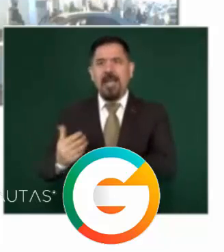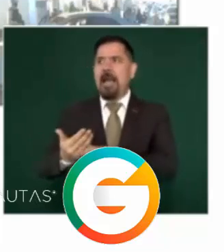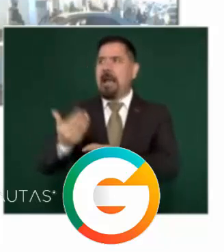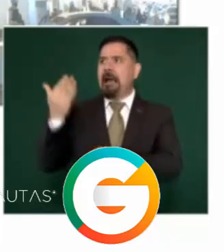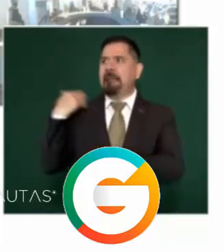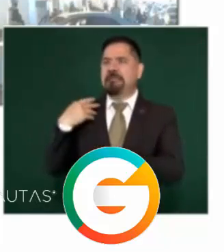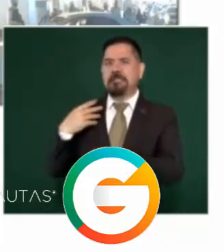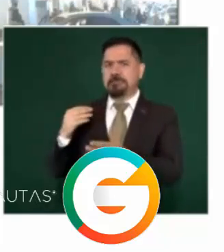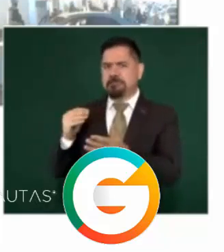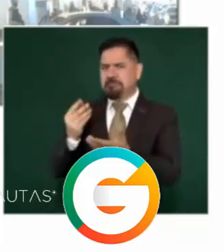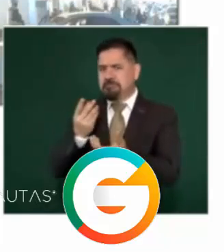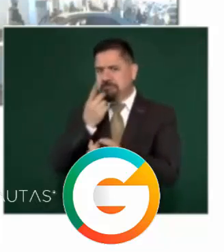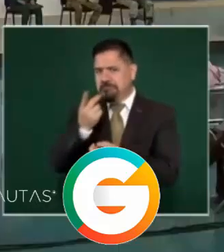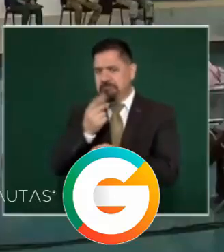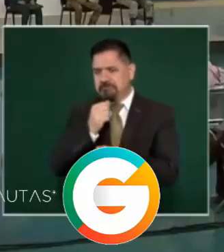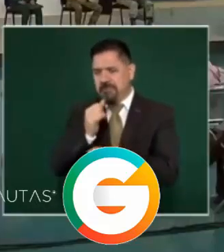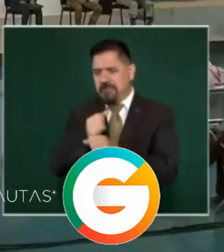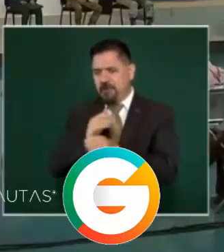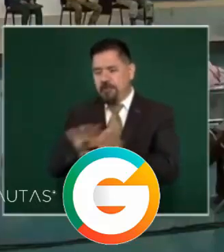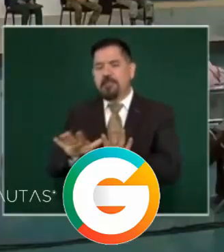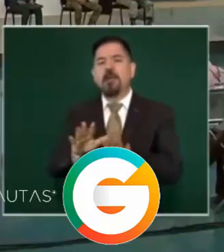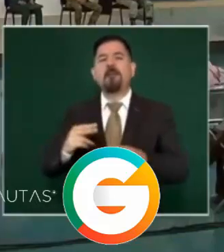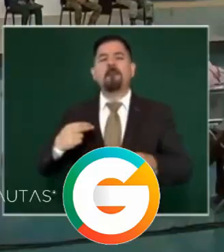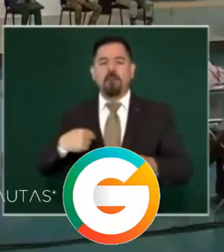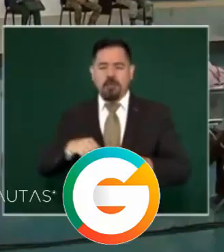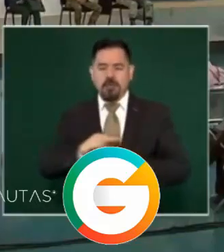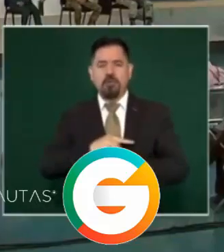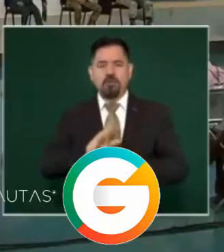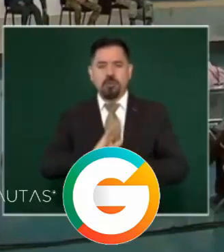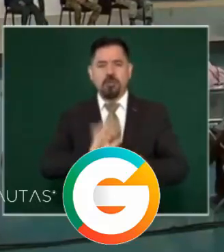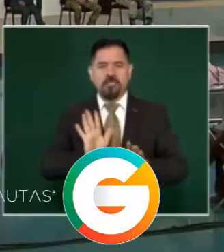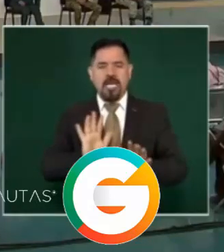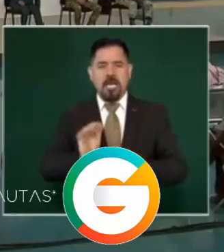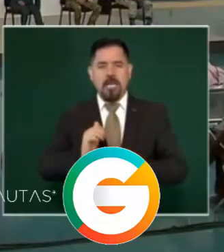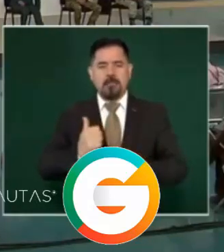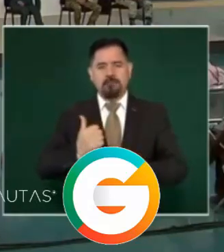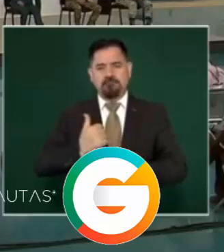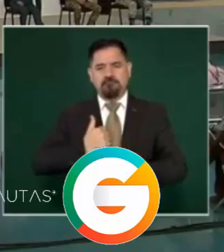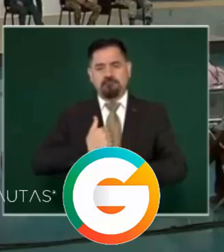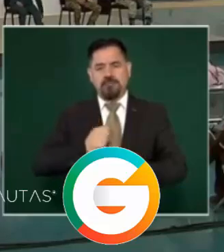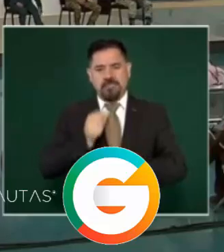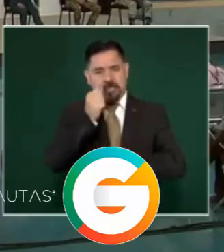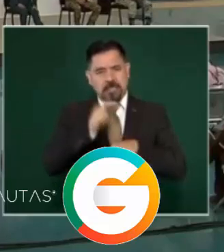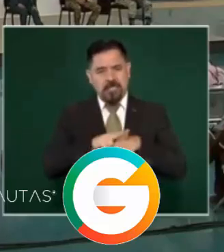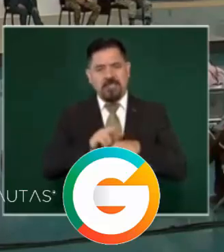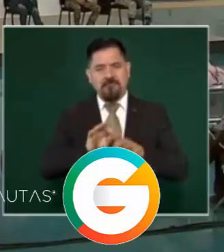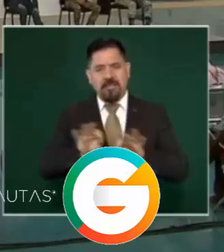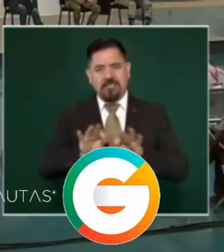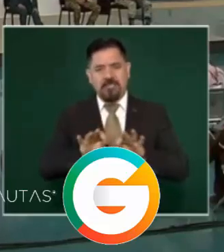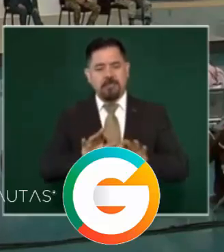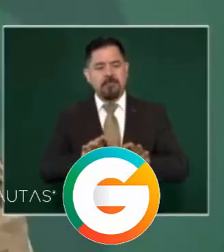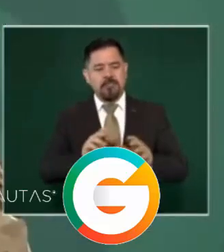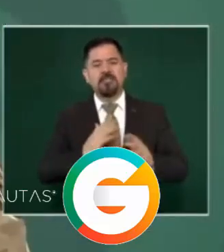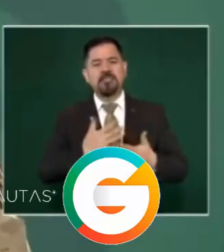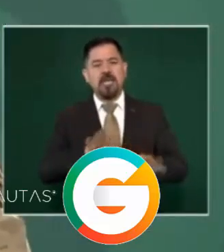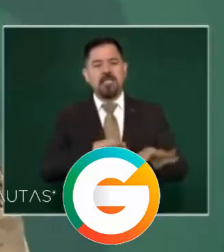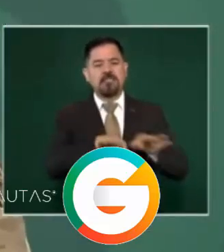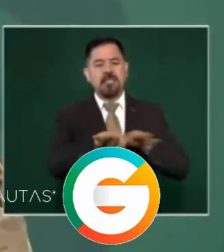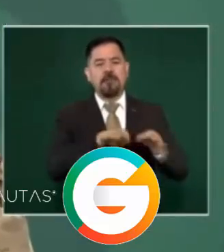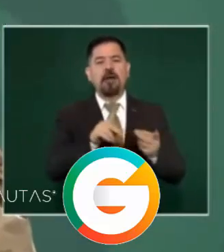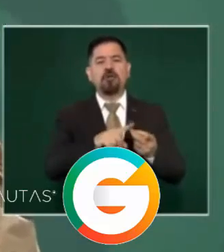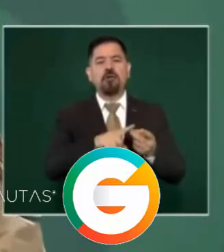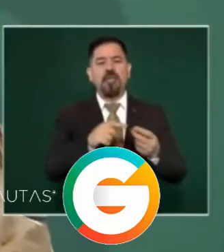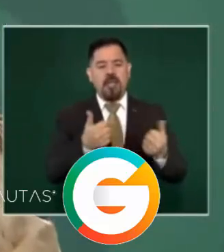a partir de que se ha estado tomando el control de las aduanas, tanto la Secretaría de la Defensa Nacional como la Secretaría de Marina